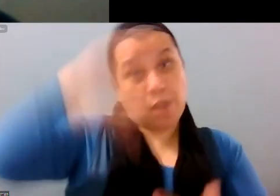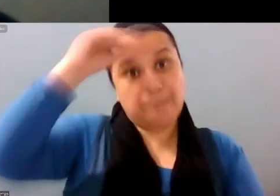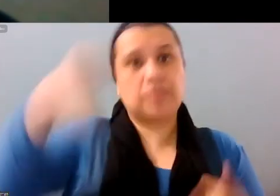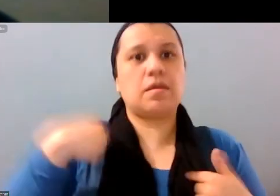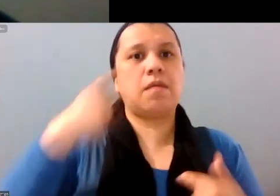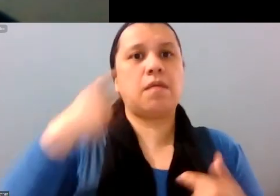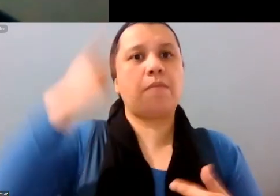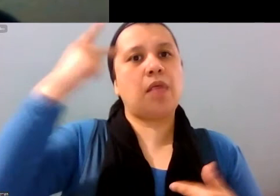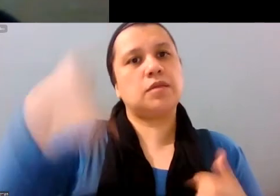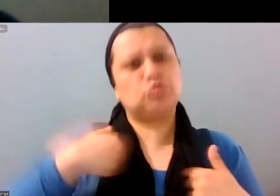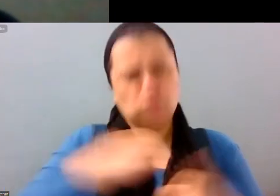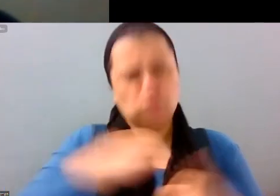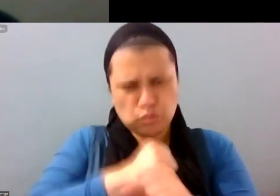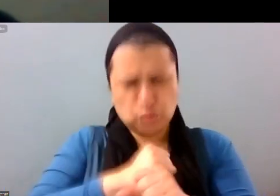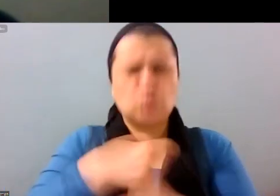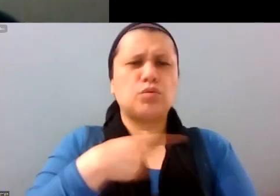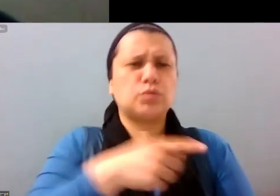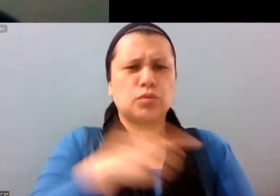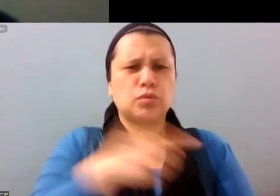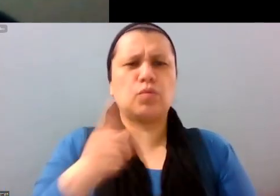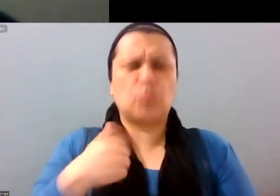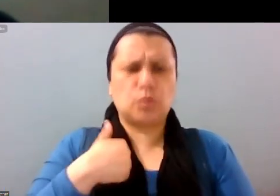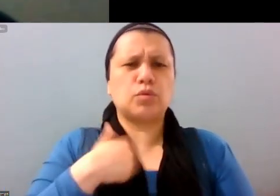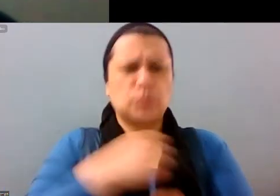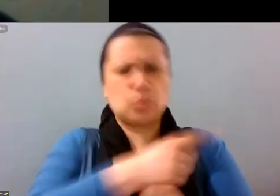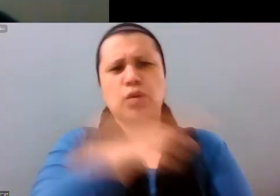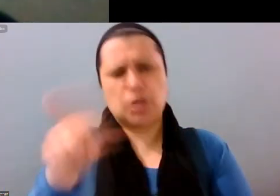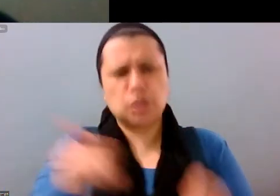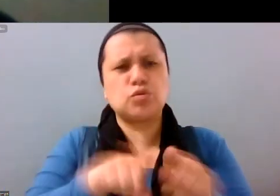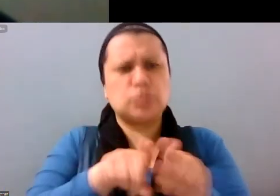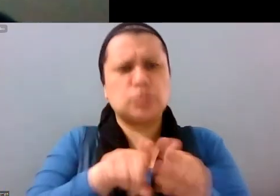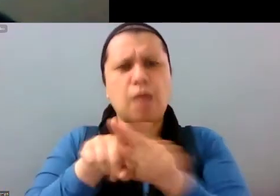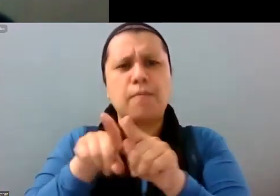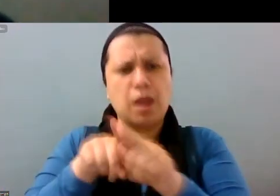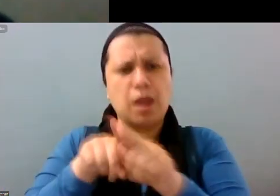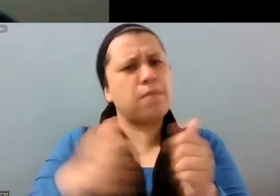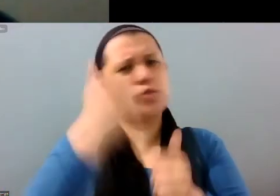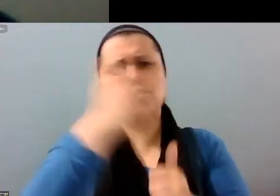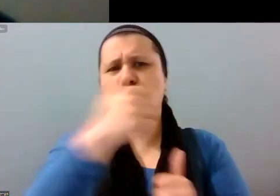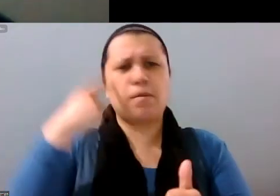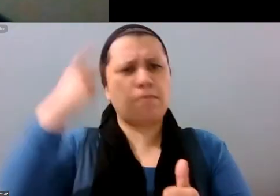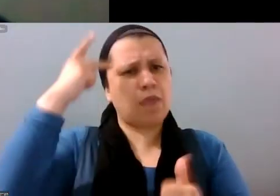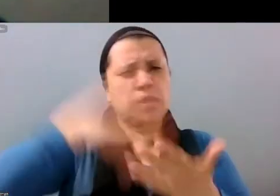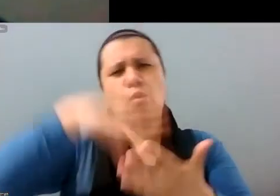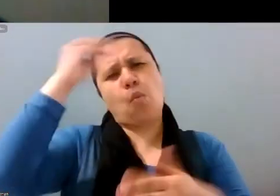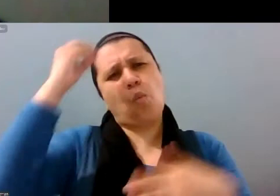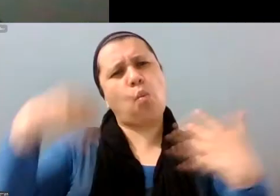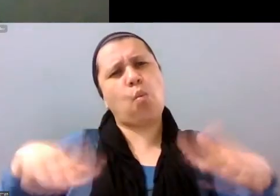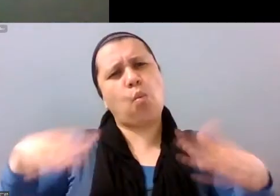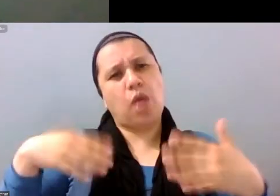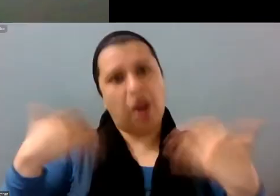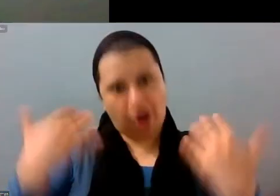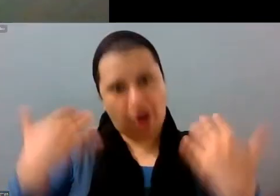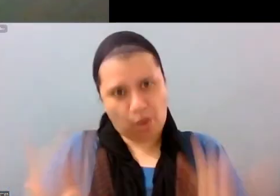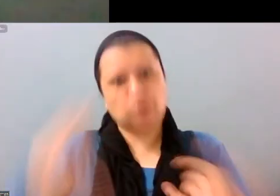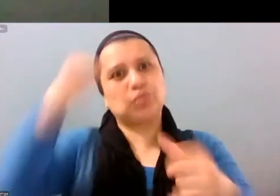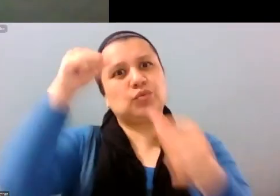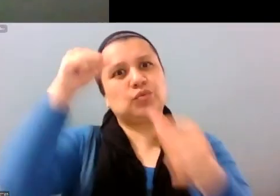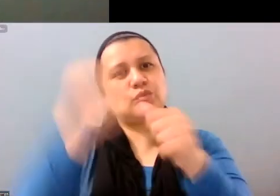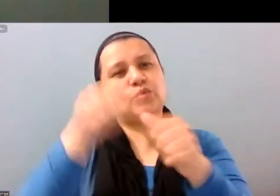segura que que ellos también en su mayoría todos aprendimos o todos recordamos este